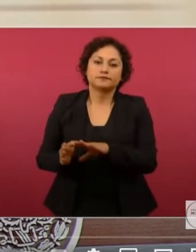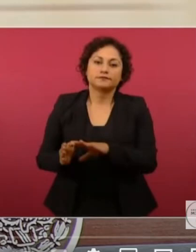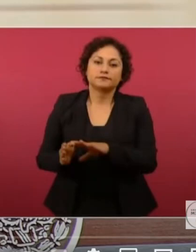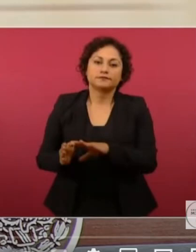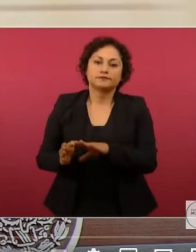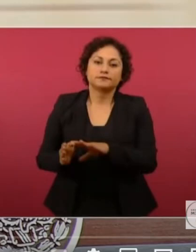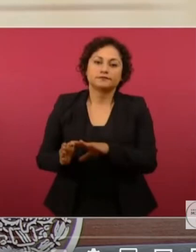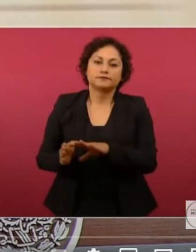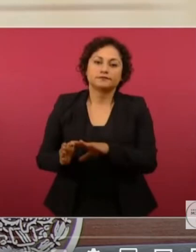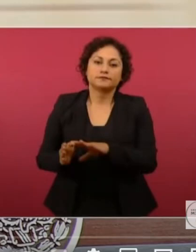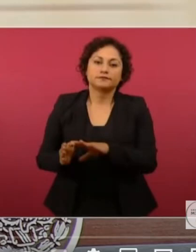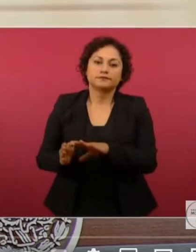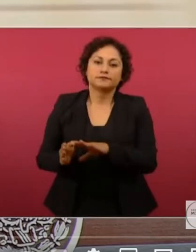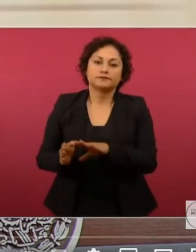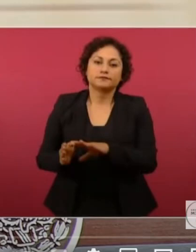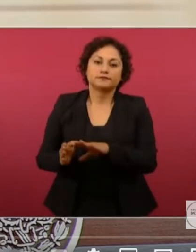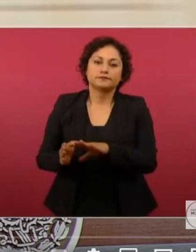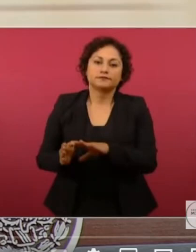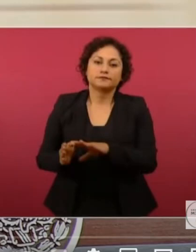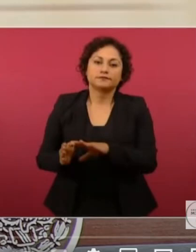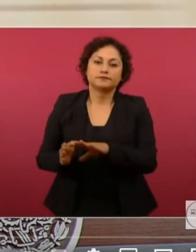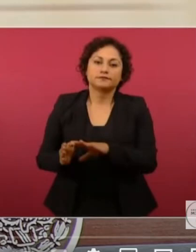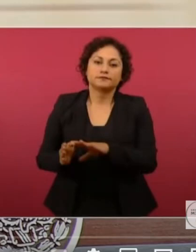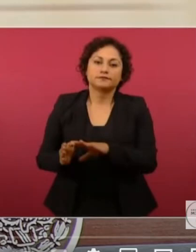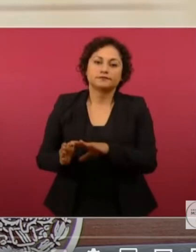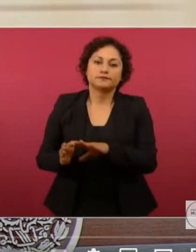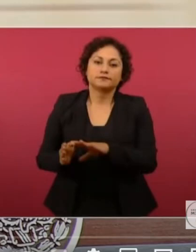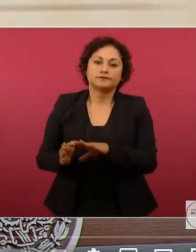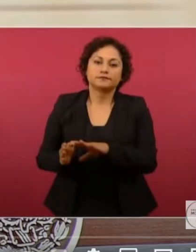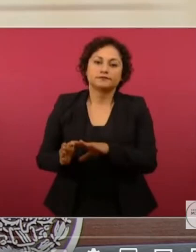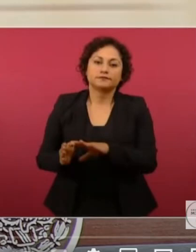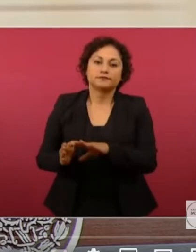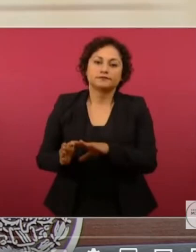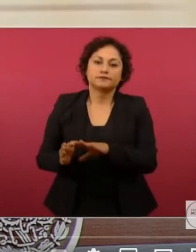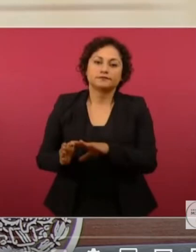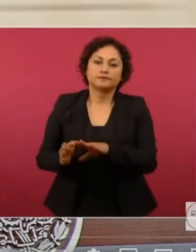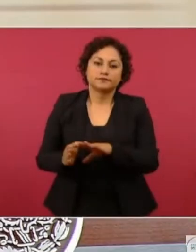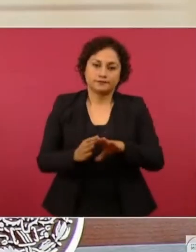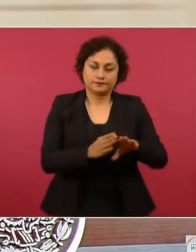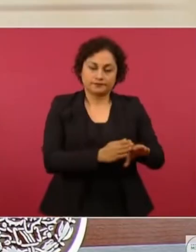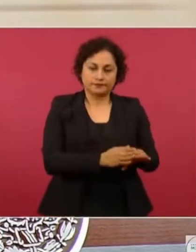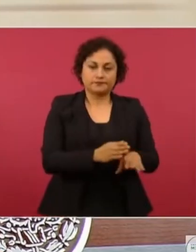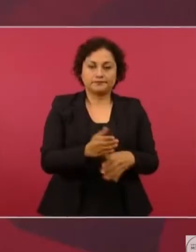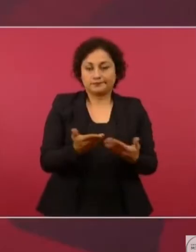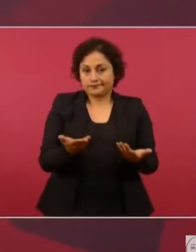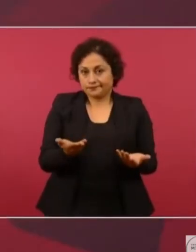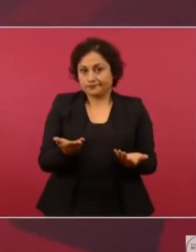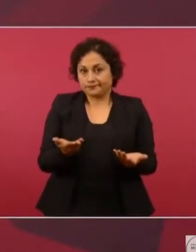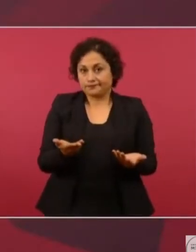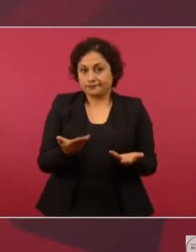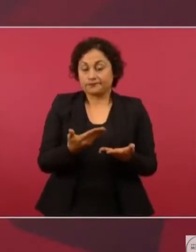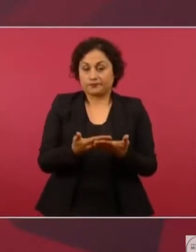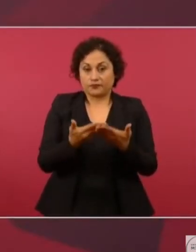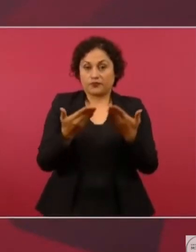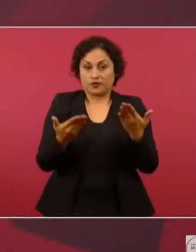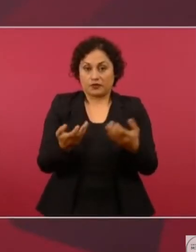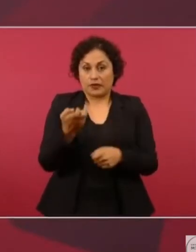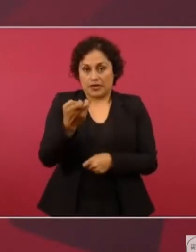dice Pablo Gómez en esta parte, que pocos han dado a conocer, o casi nadie. Cheque usted. Con esto